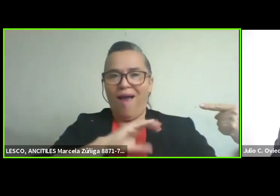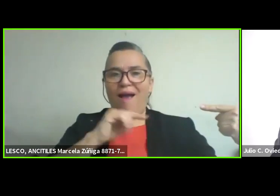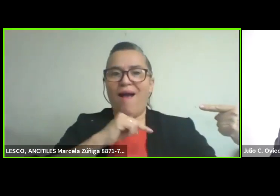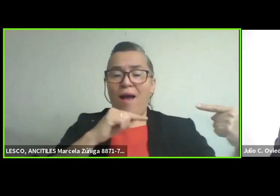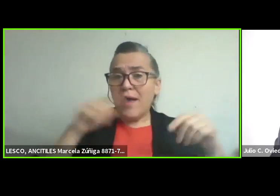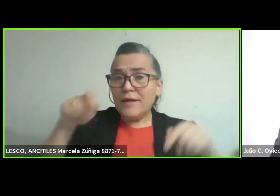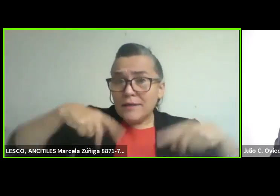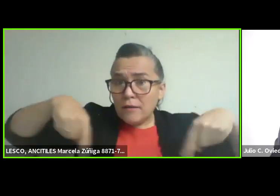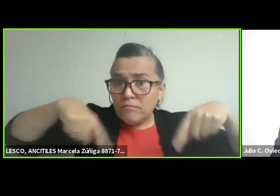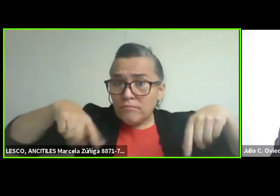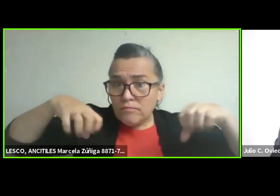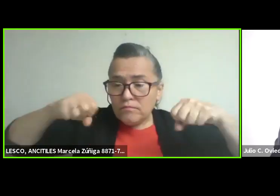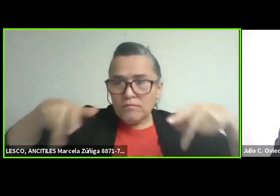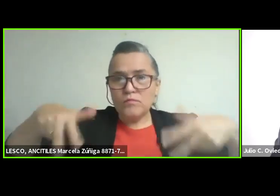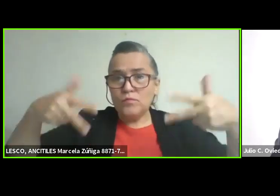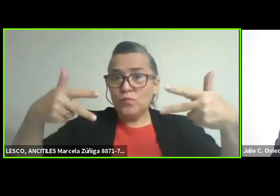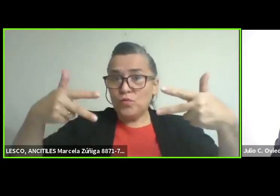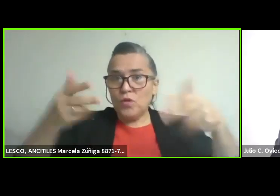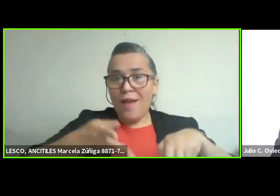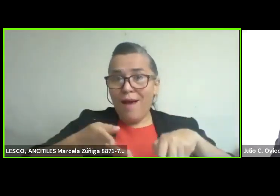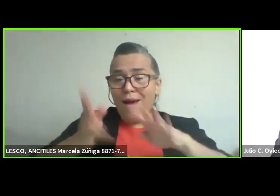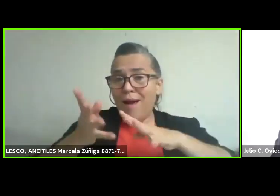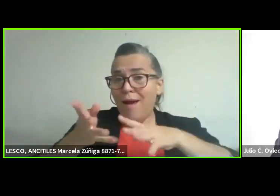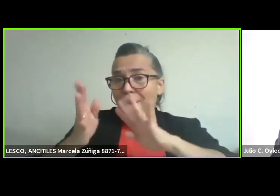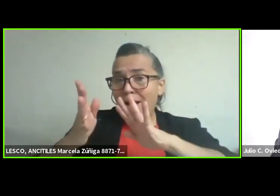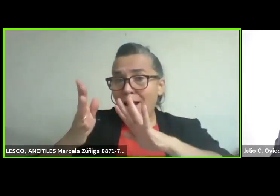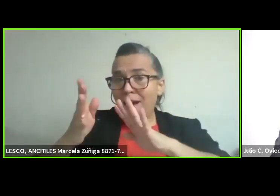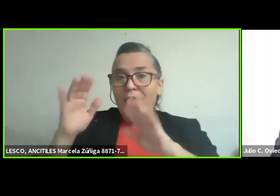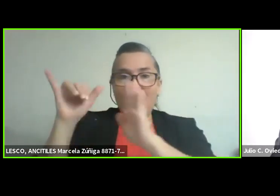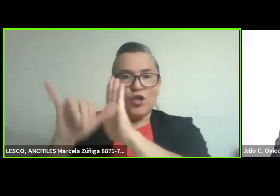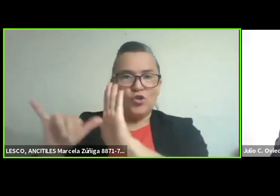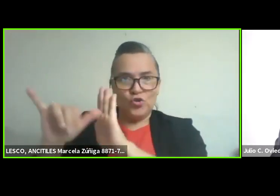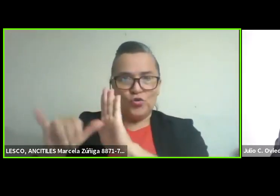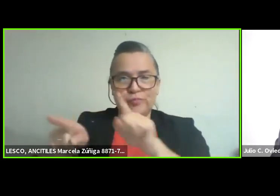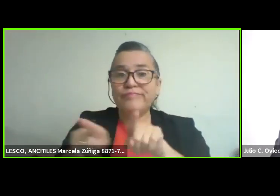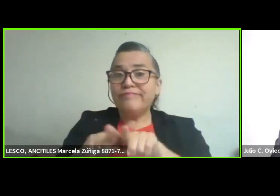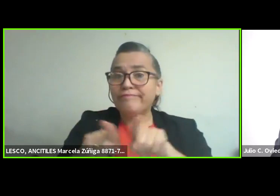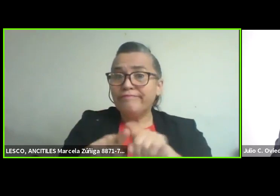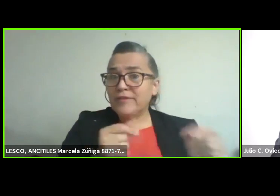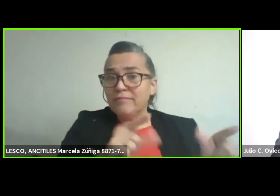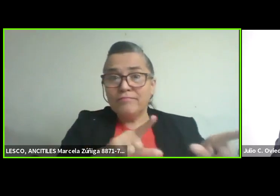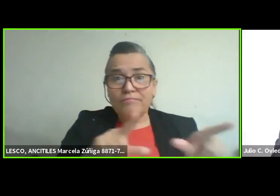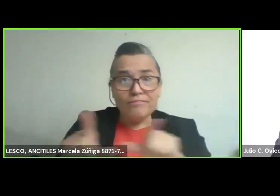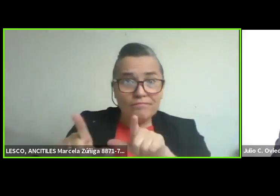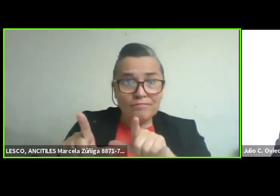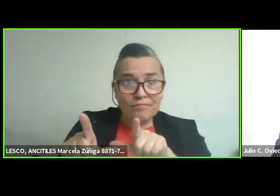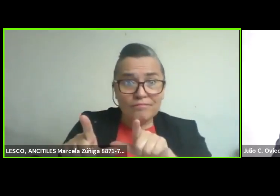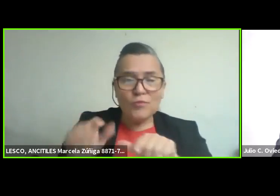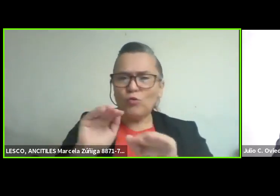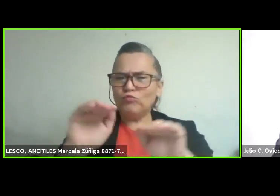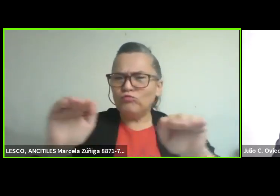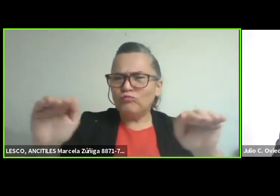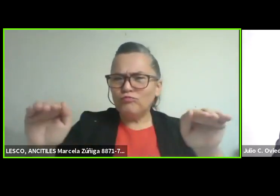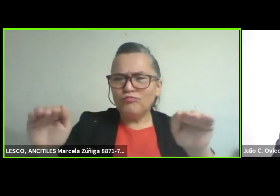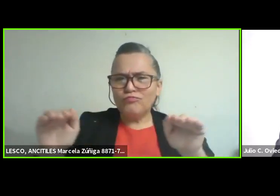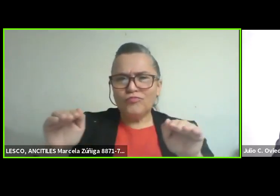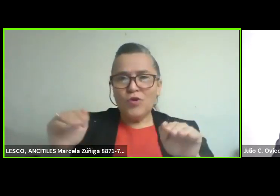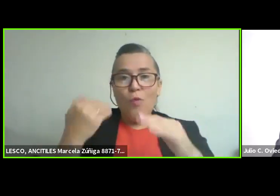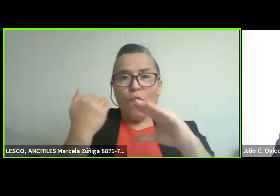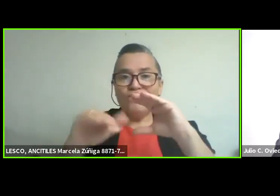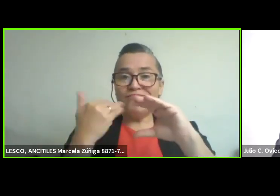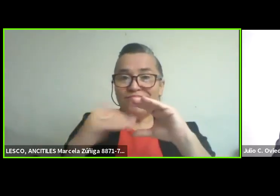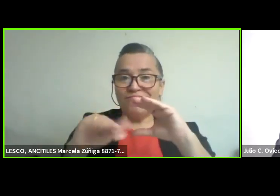grabado el vídeo lo colocaremos en nuestro canal de youtube tan pronto esté a disposición con gusto les avisaremos por correo electrónico